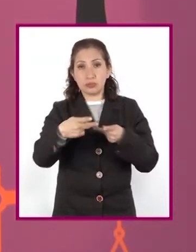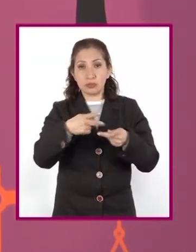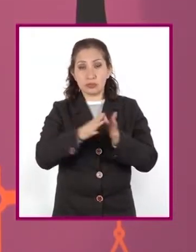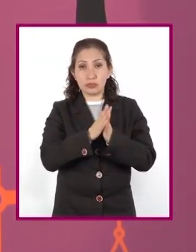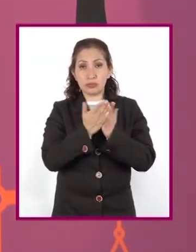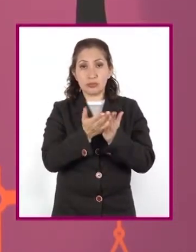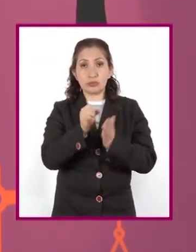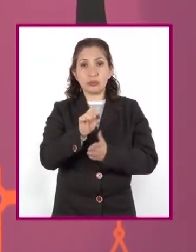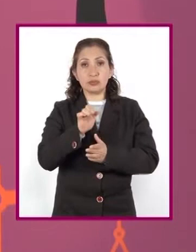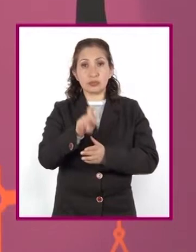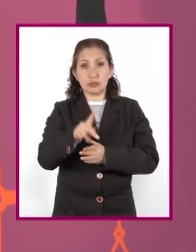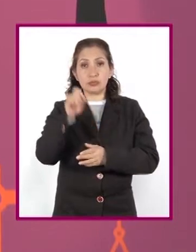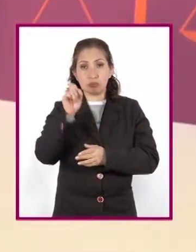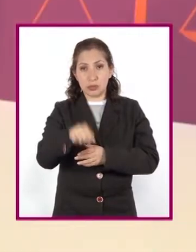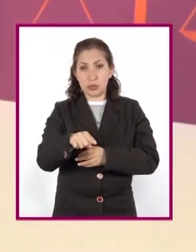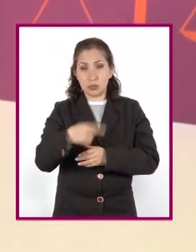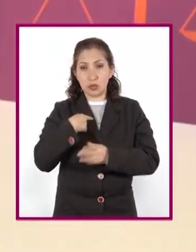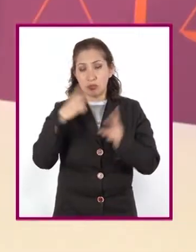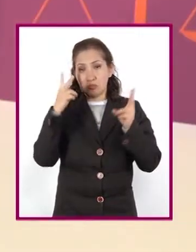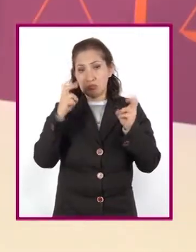libro de texto de la asignatura.